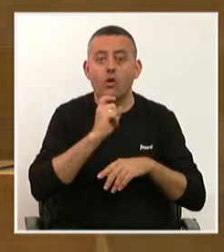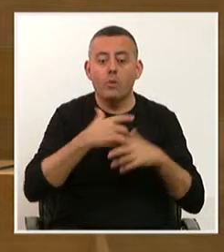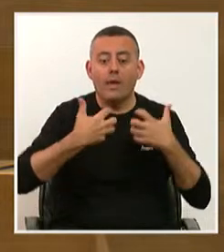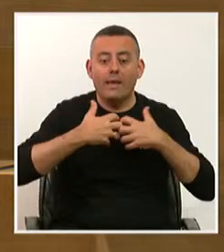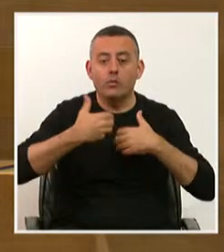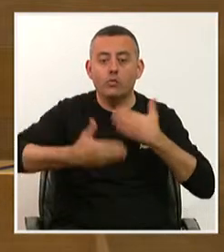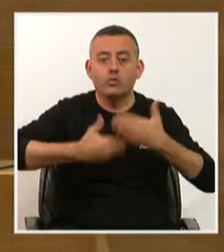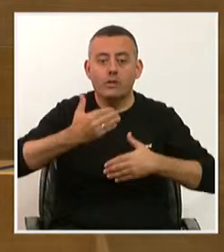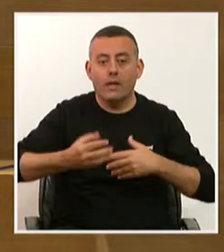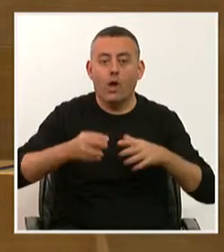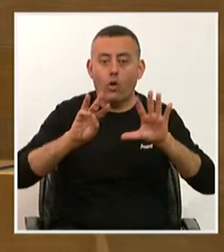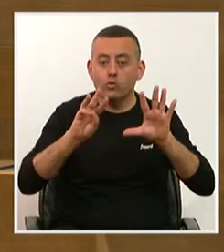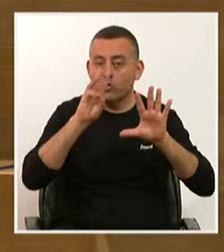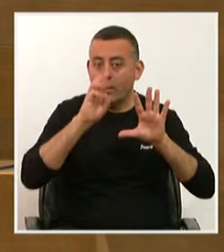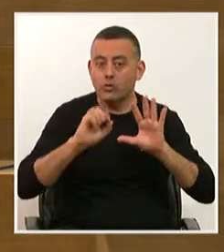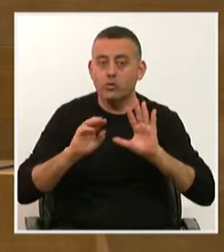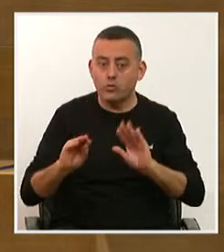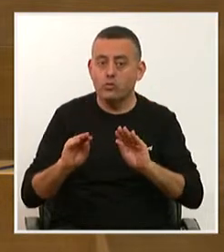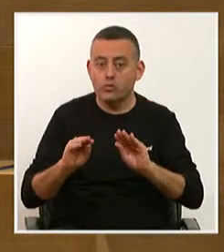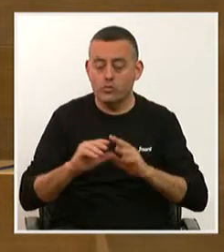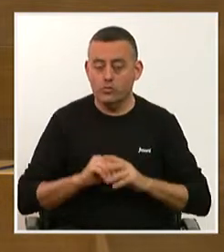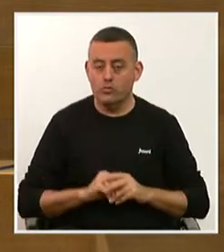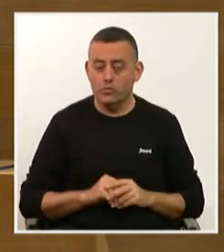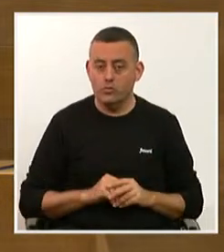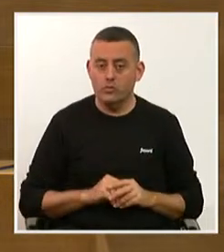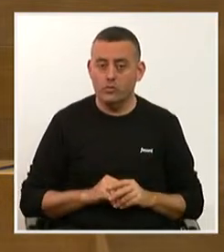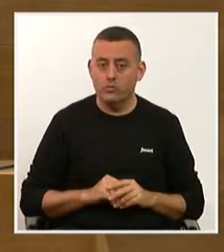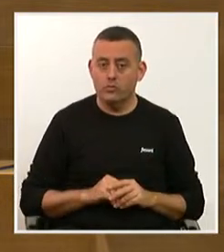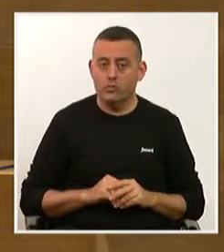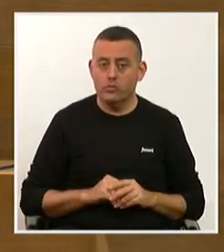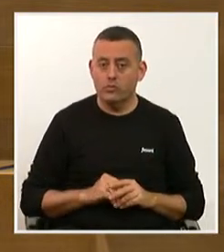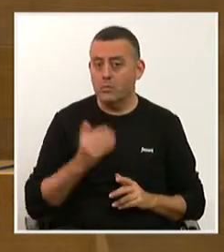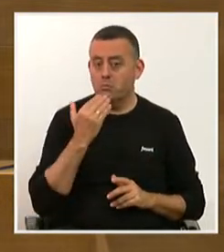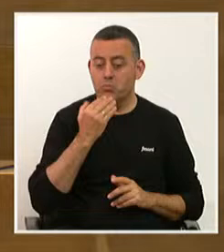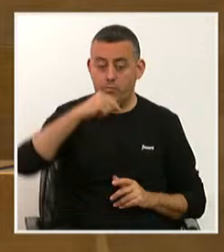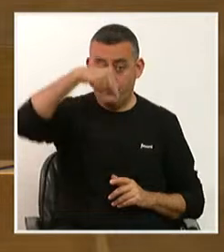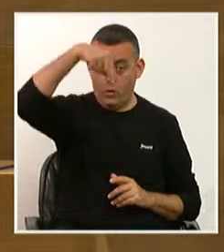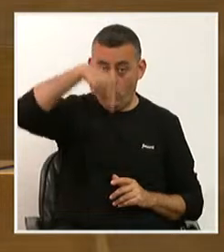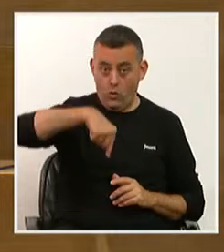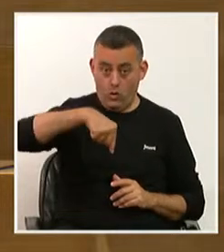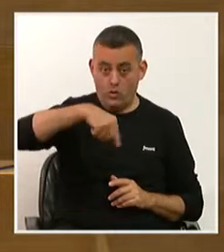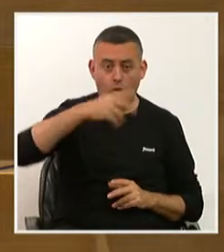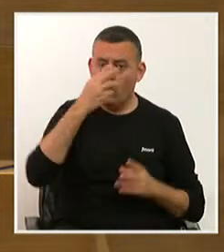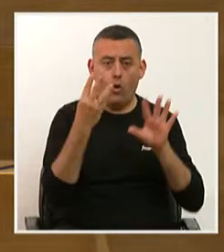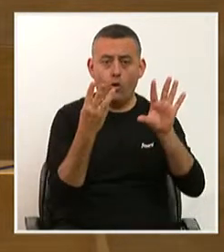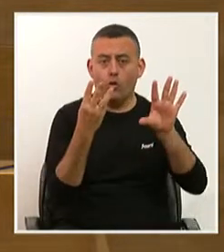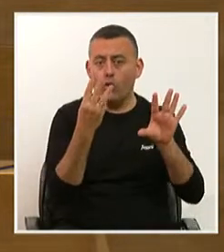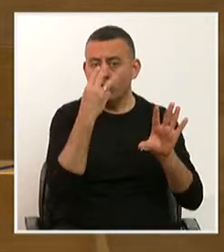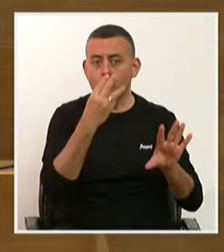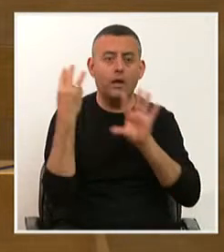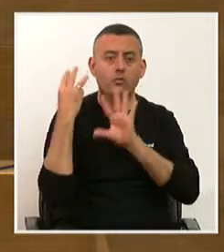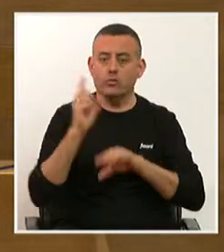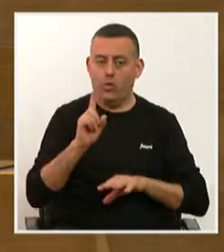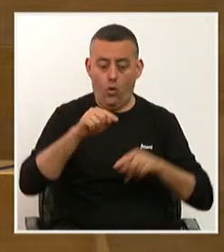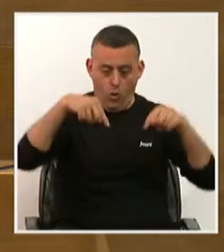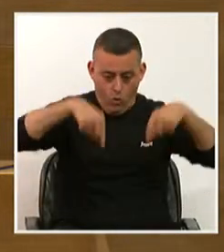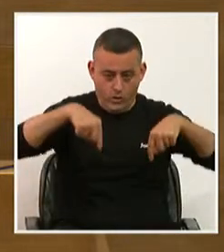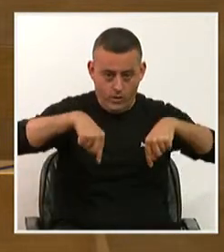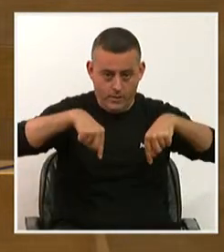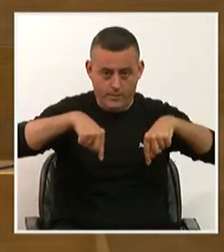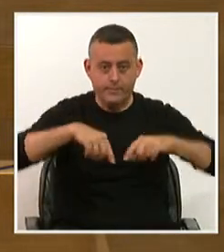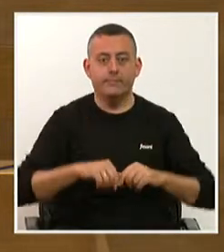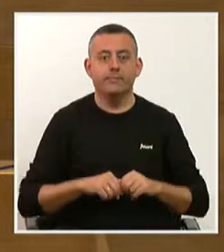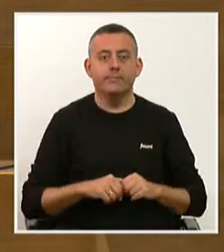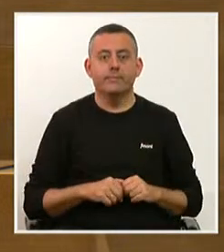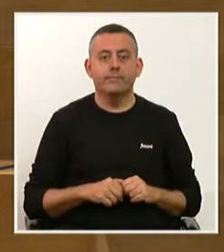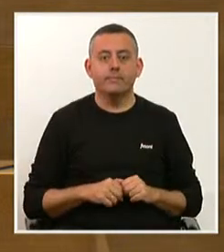eh pero sin salir de la prensa de hoy ya no mirando 8 años sino mirando lo de hoy lo de hoy